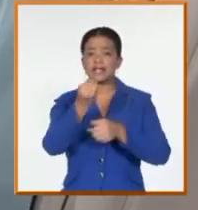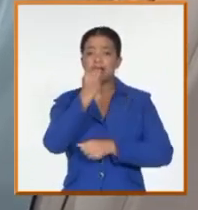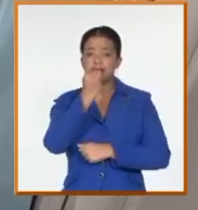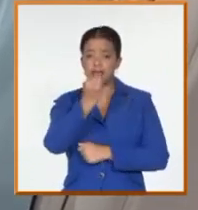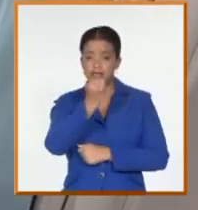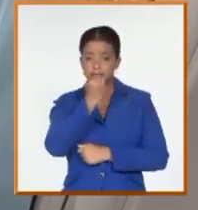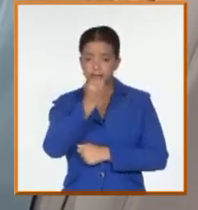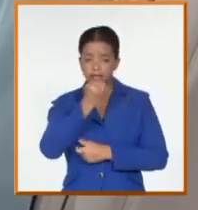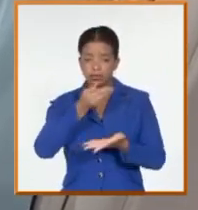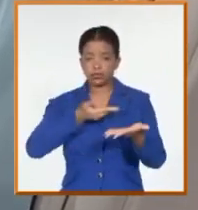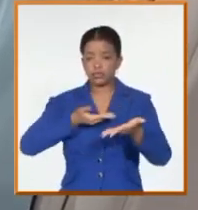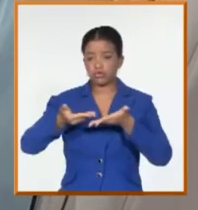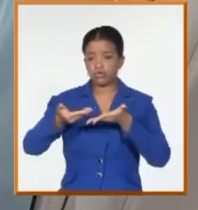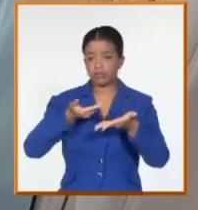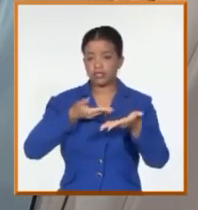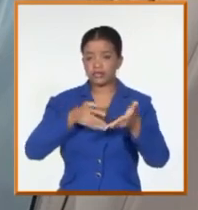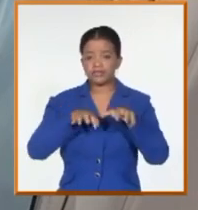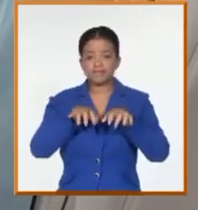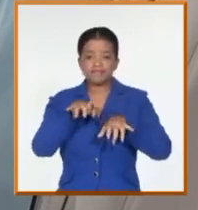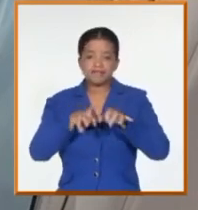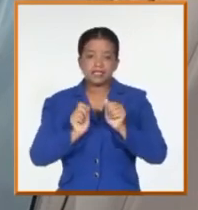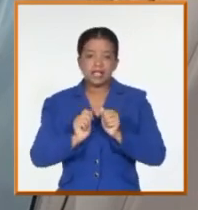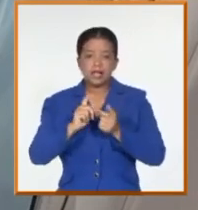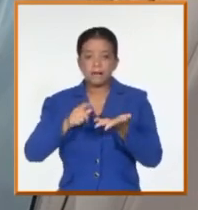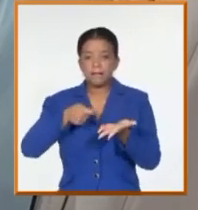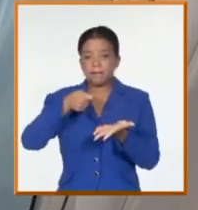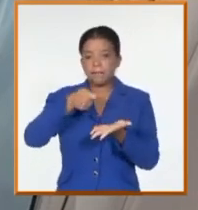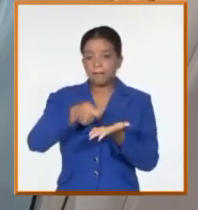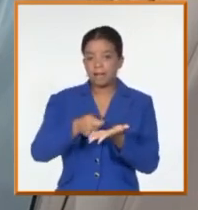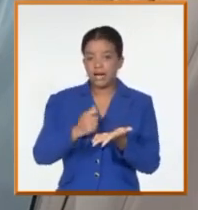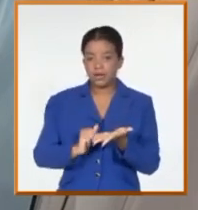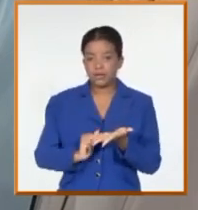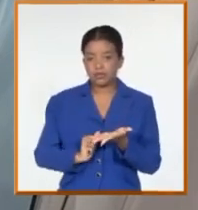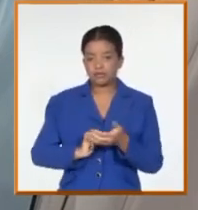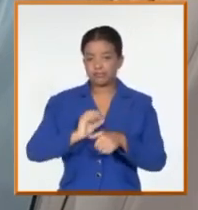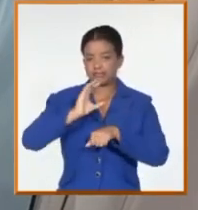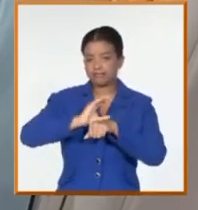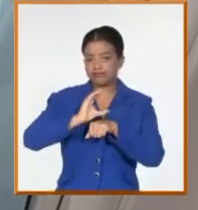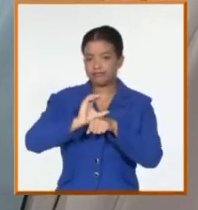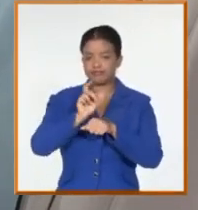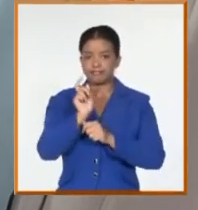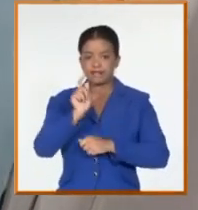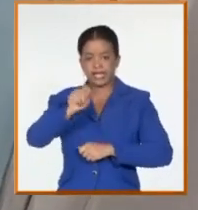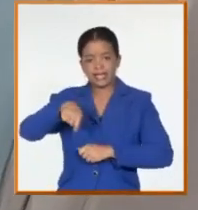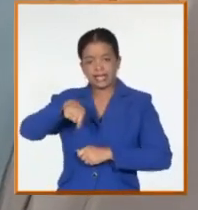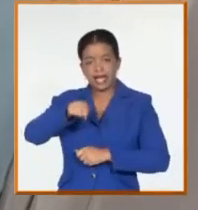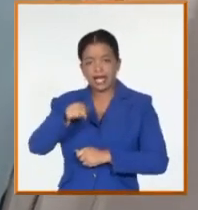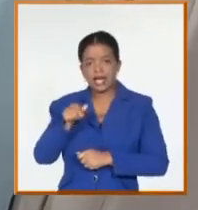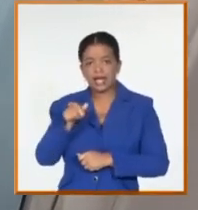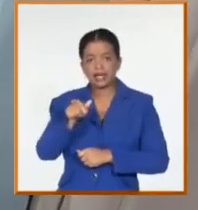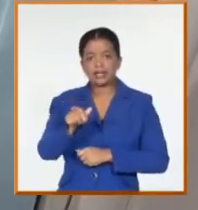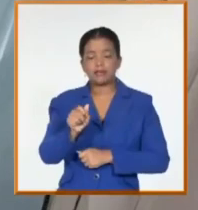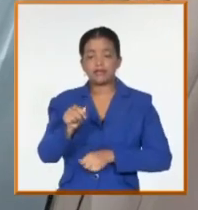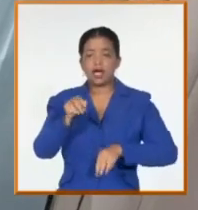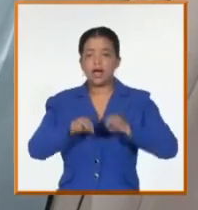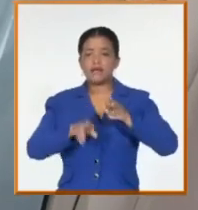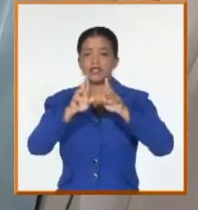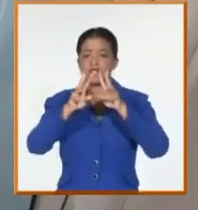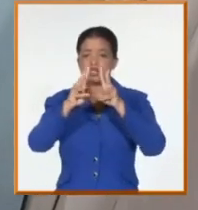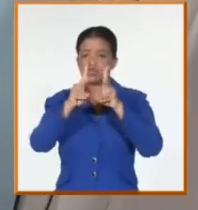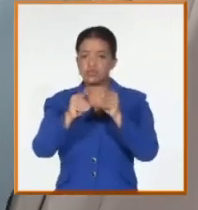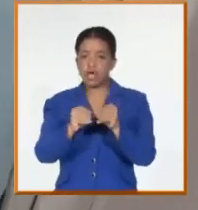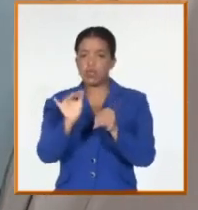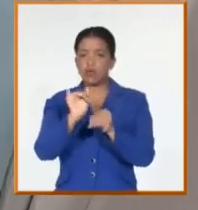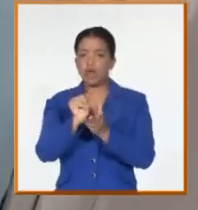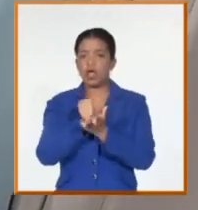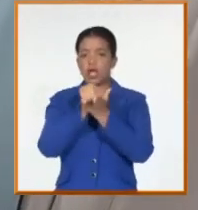del comercio digital de los pagos electrónicos Aunque muchas veces sus resultados ven salida en otros sectores como como el